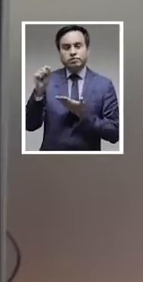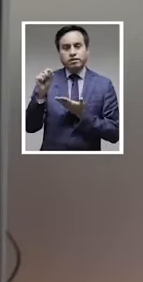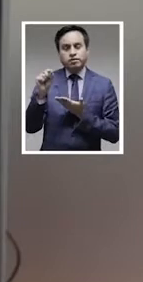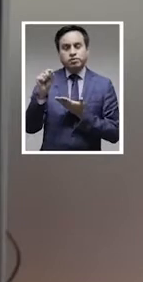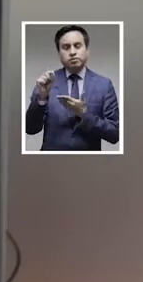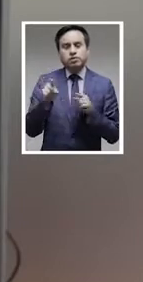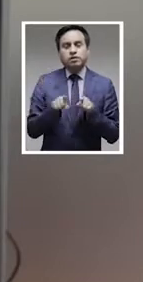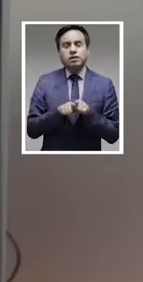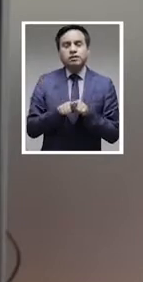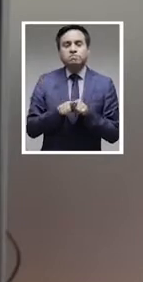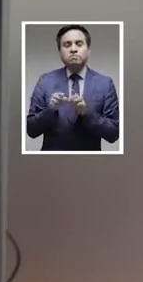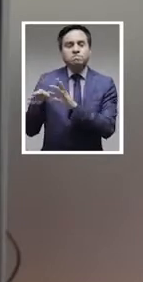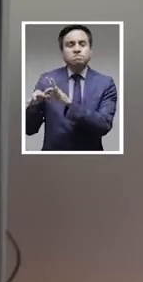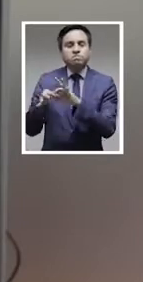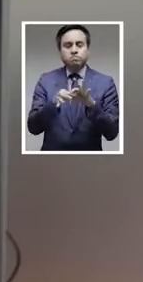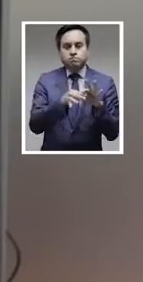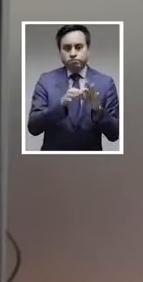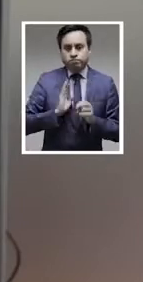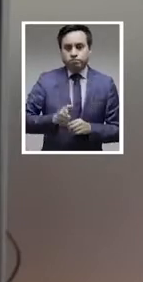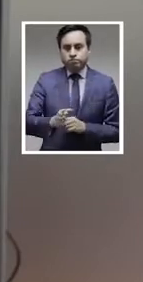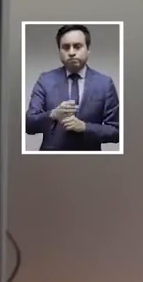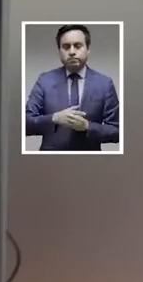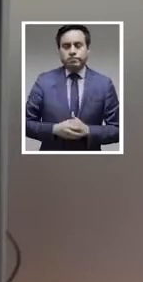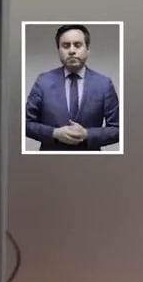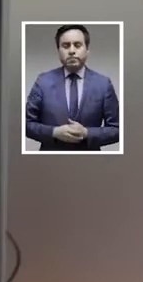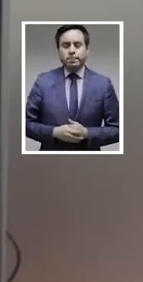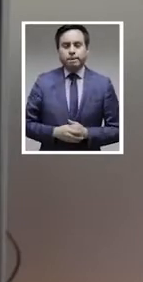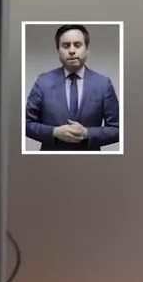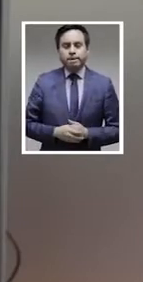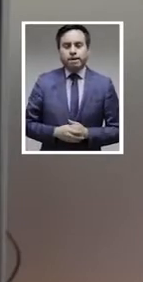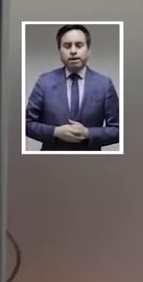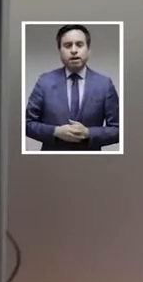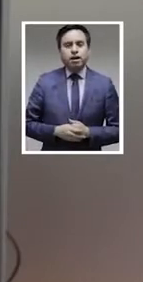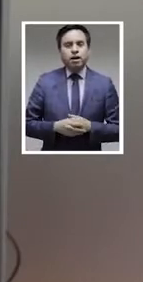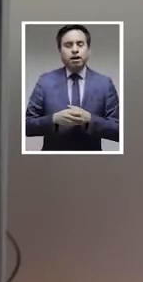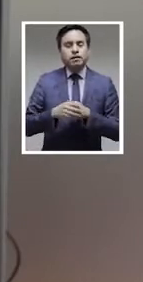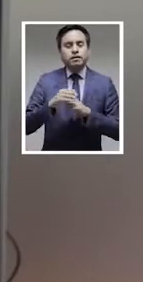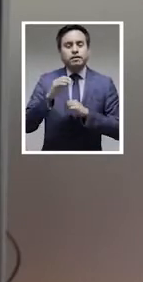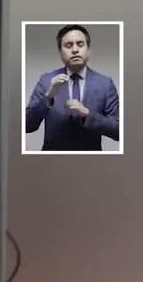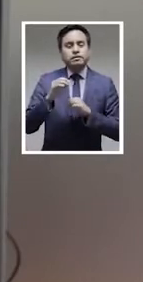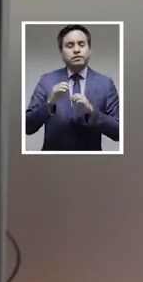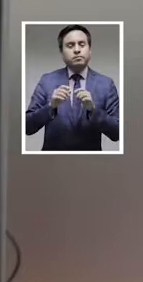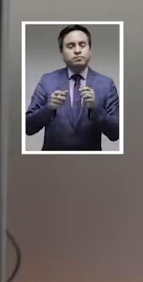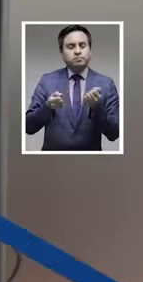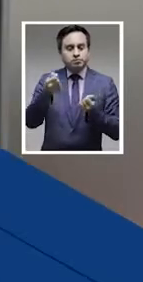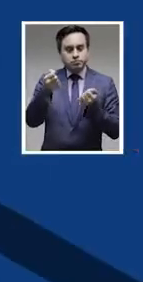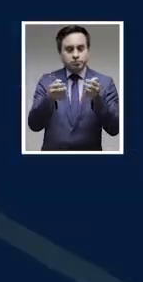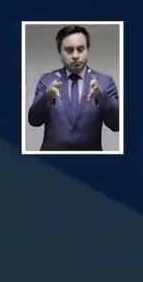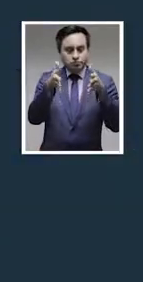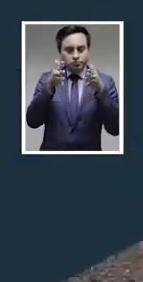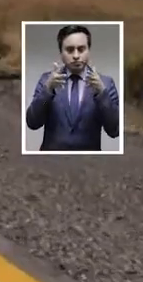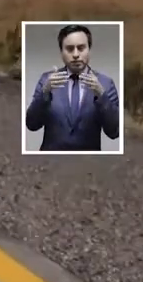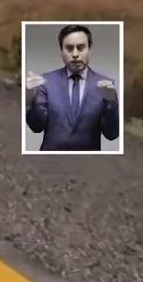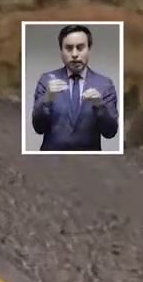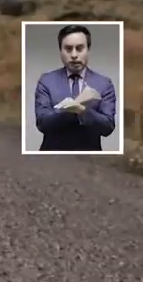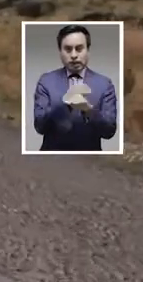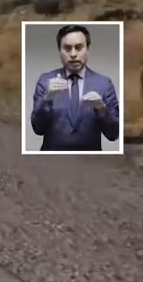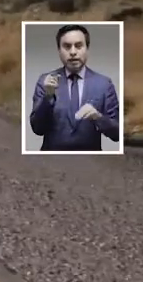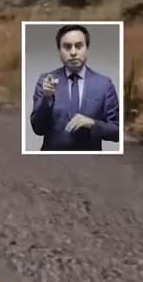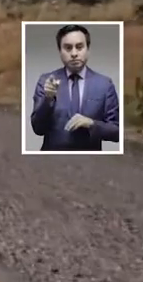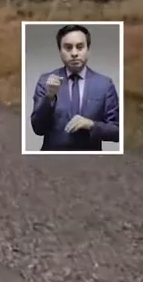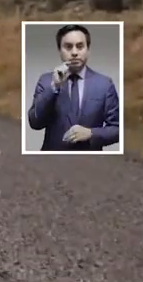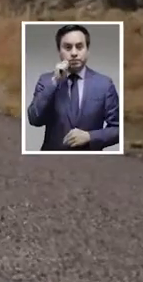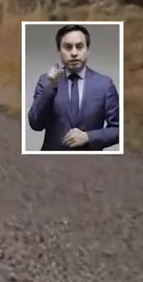a la continuidad. Los operadores de transporte de carga por carretera han